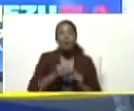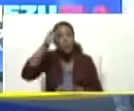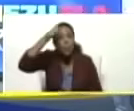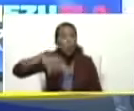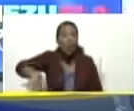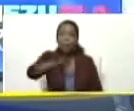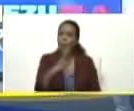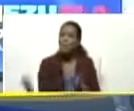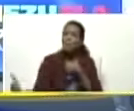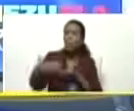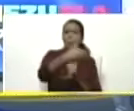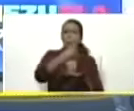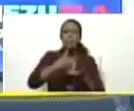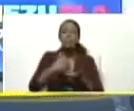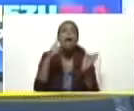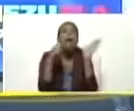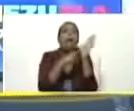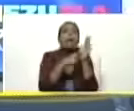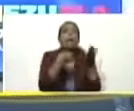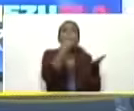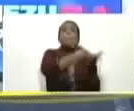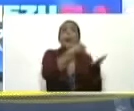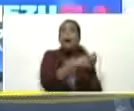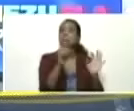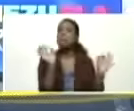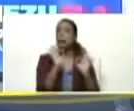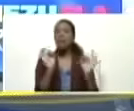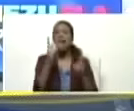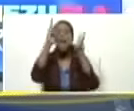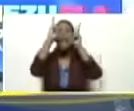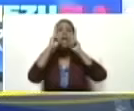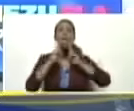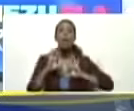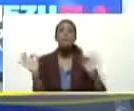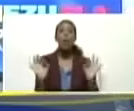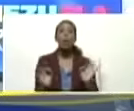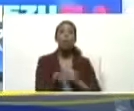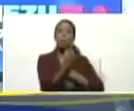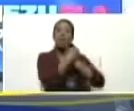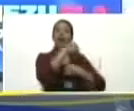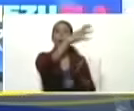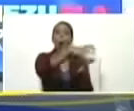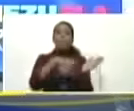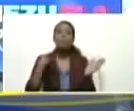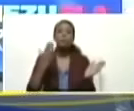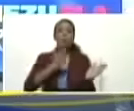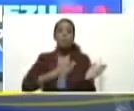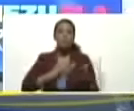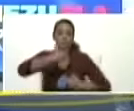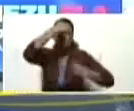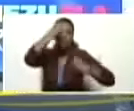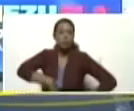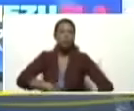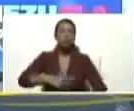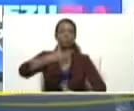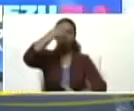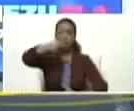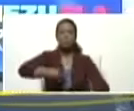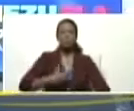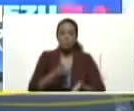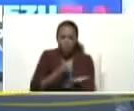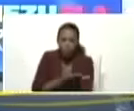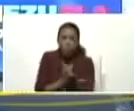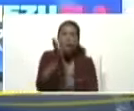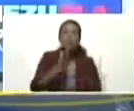pueblo no le debe nada a nadie. Y nadie nos va a quitar lo bailado. Nosotros estamos en el